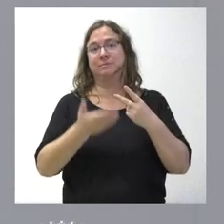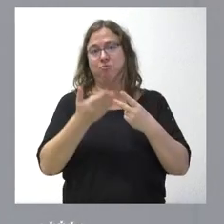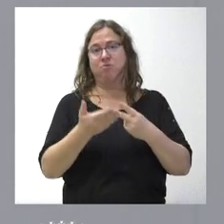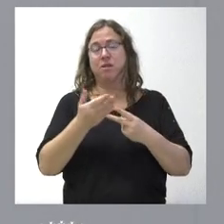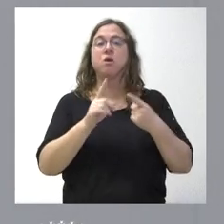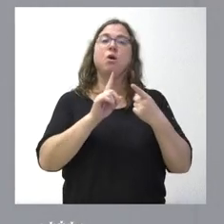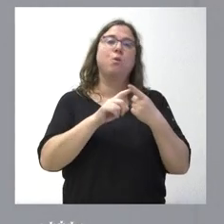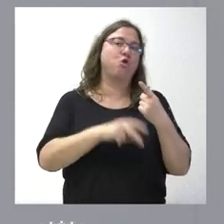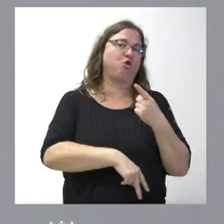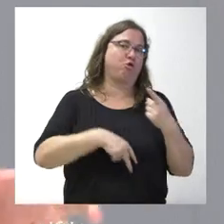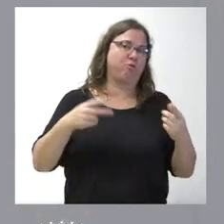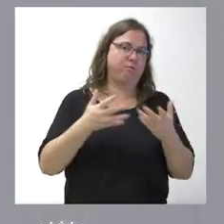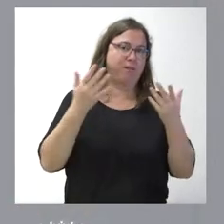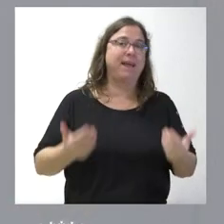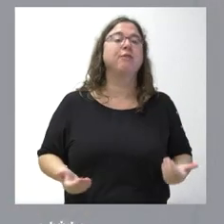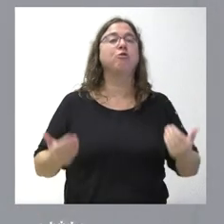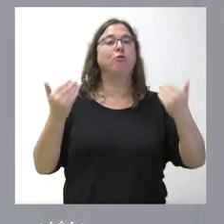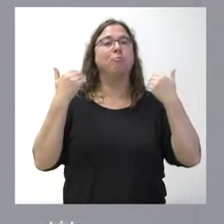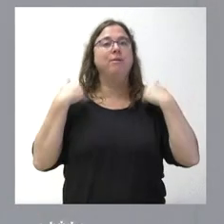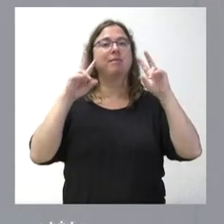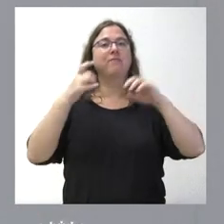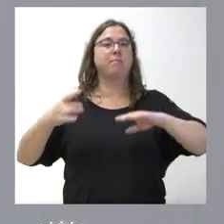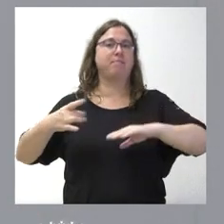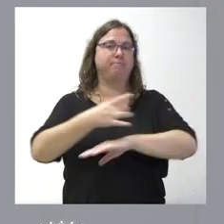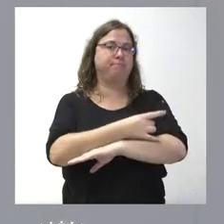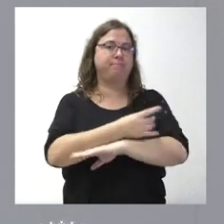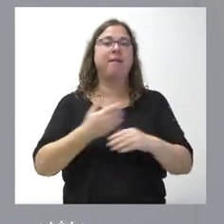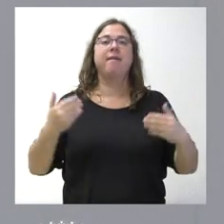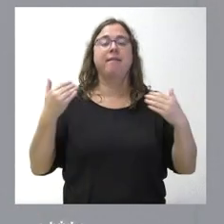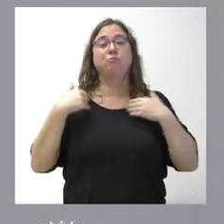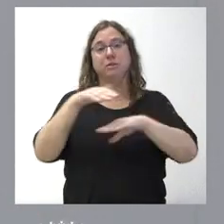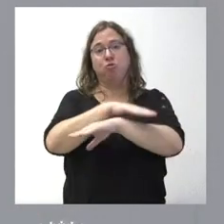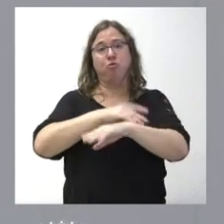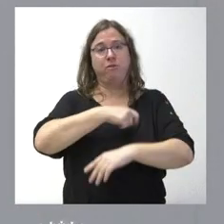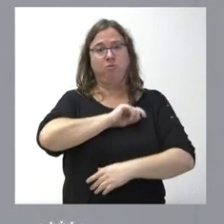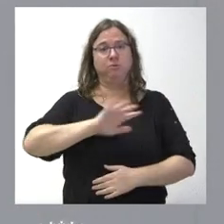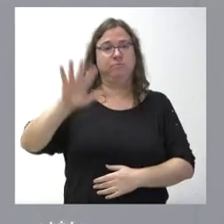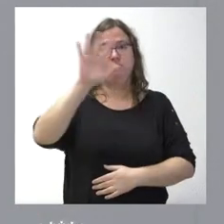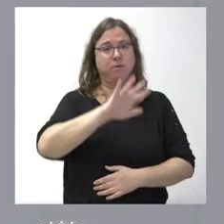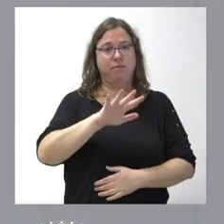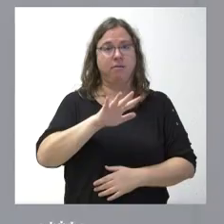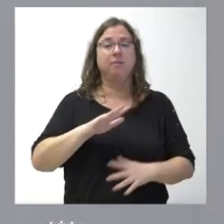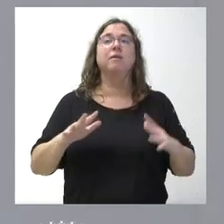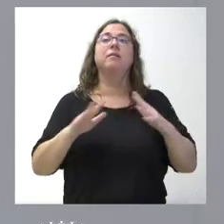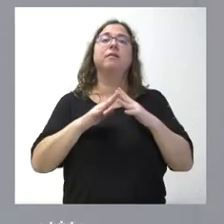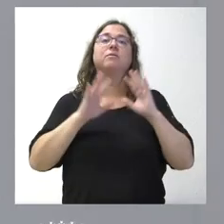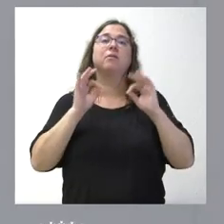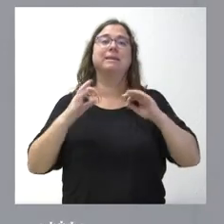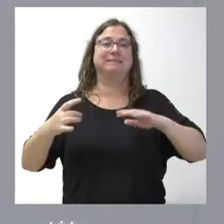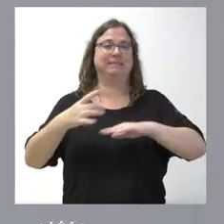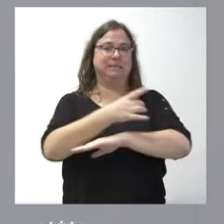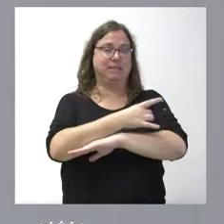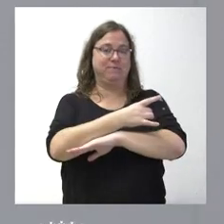uno de carácter general que es que las competencias en materia ferrovi corresponden al gobierno de España y por tanto Esta es una infraestructura de ámbito ferroviario la